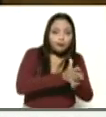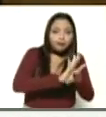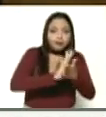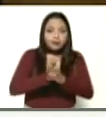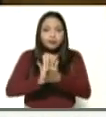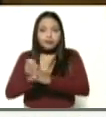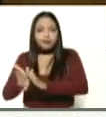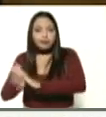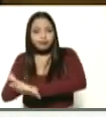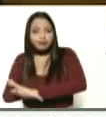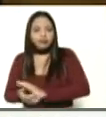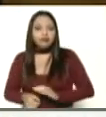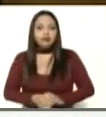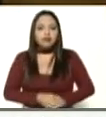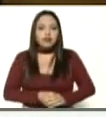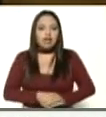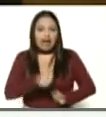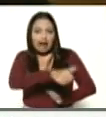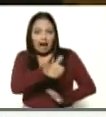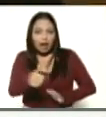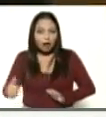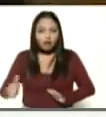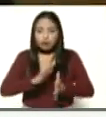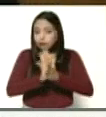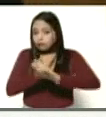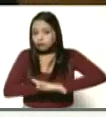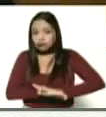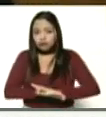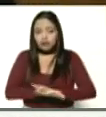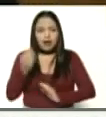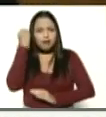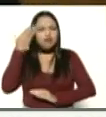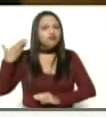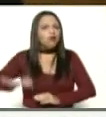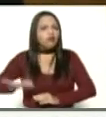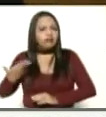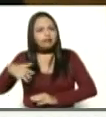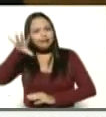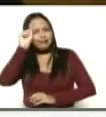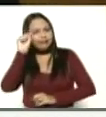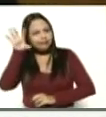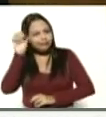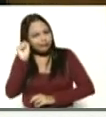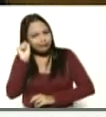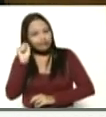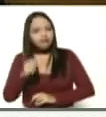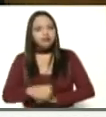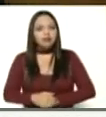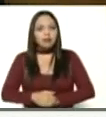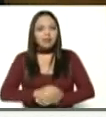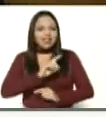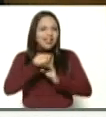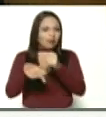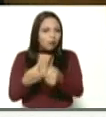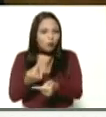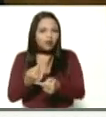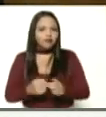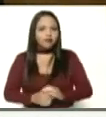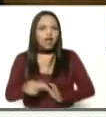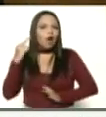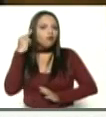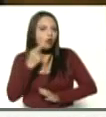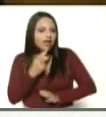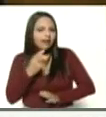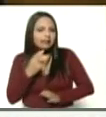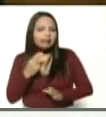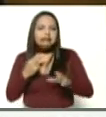y todo uno de ellos, yo creo que es fundamental entender que luego Bolívar entendió